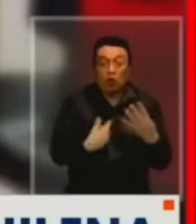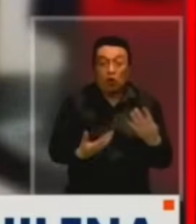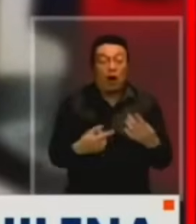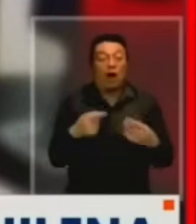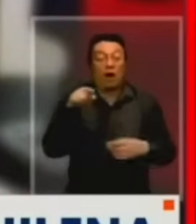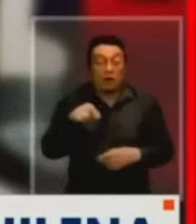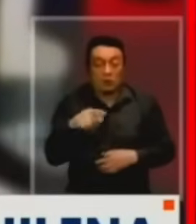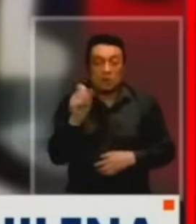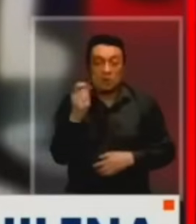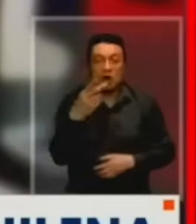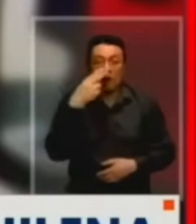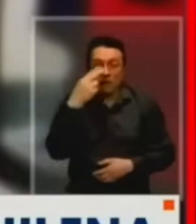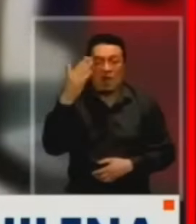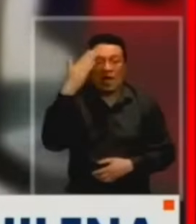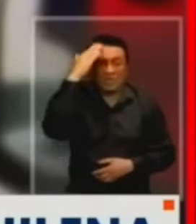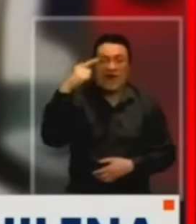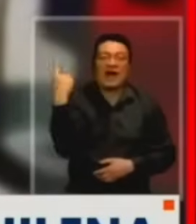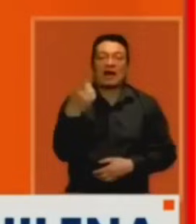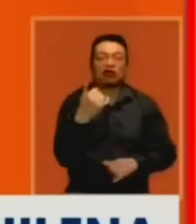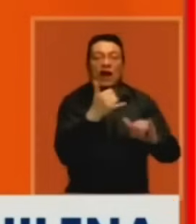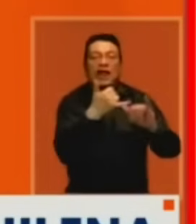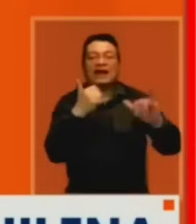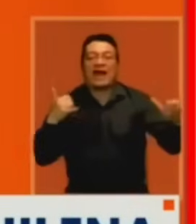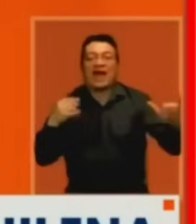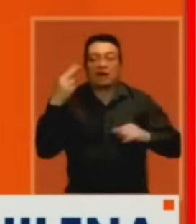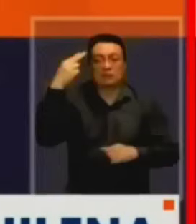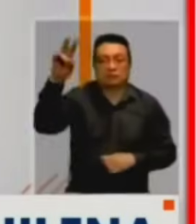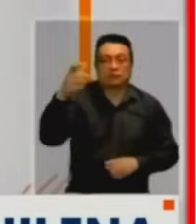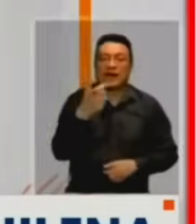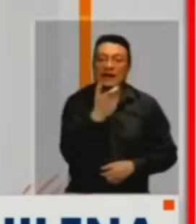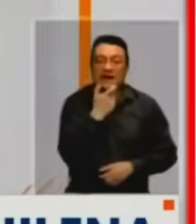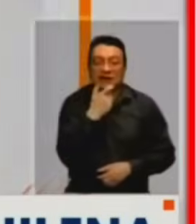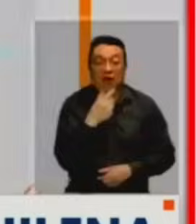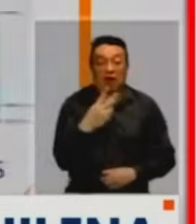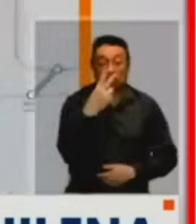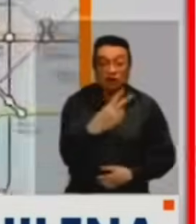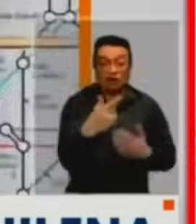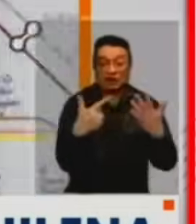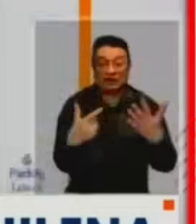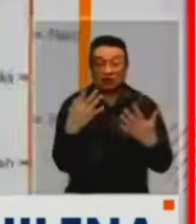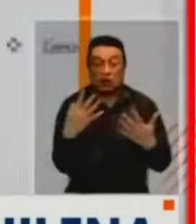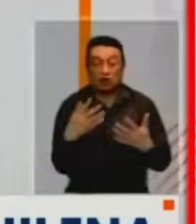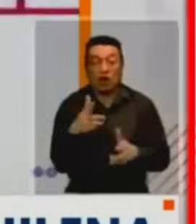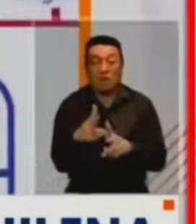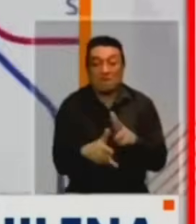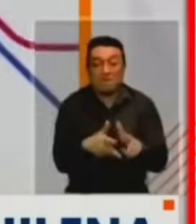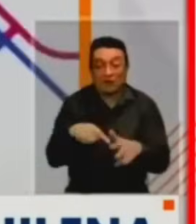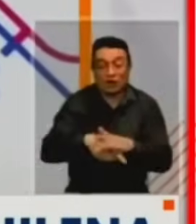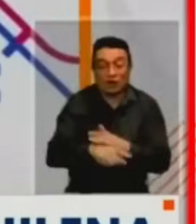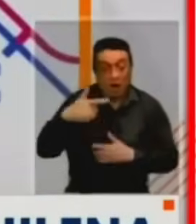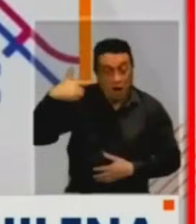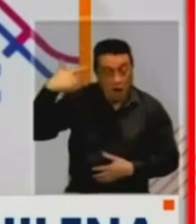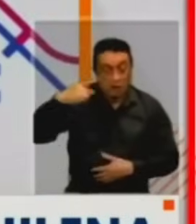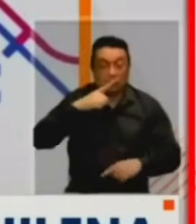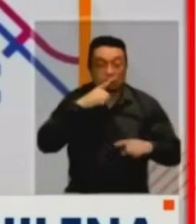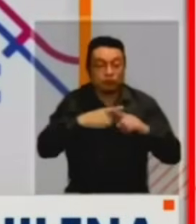noviembre para celebrar el Día Nacional de la Ingeniería en Reino Unido. 274 estaciones del metro de Londres fueron rebautizadas